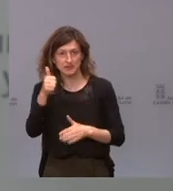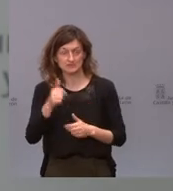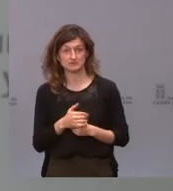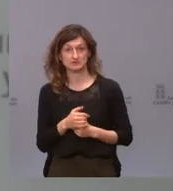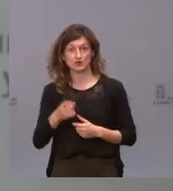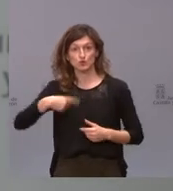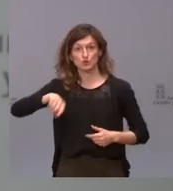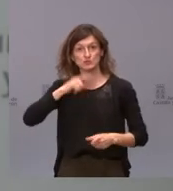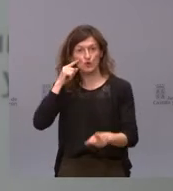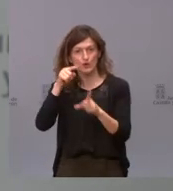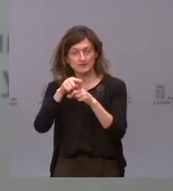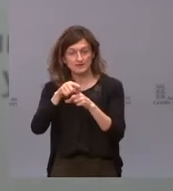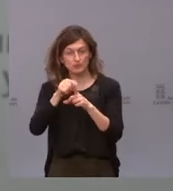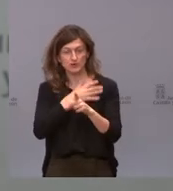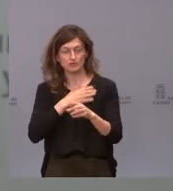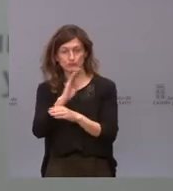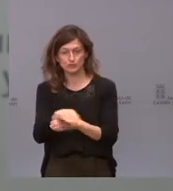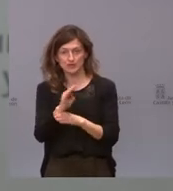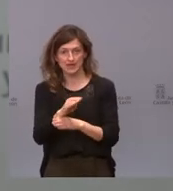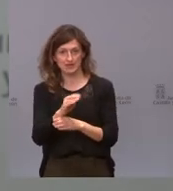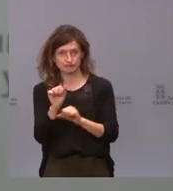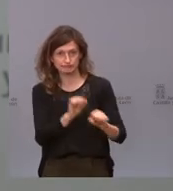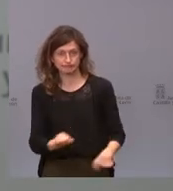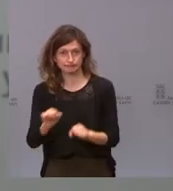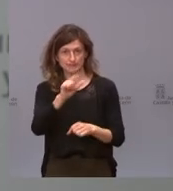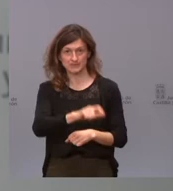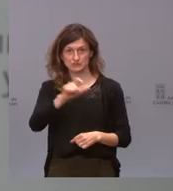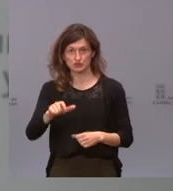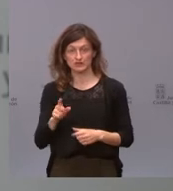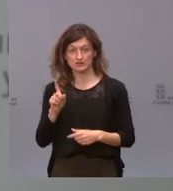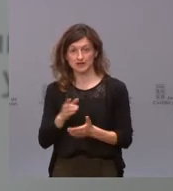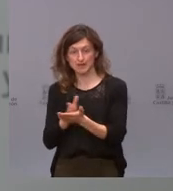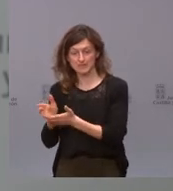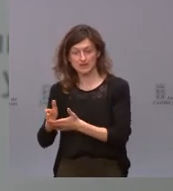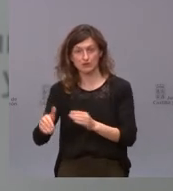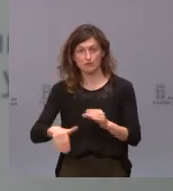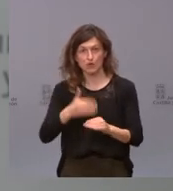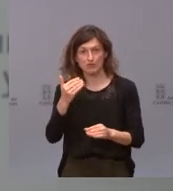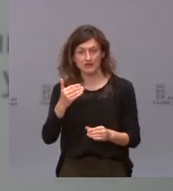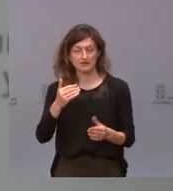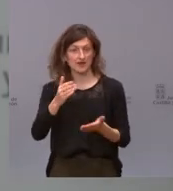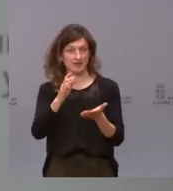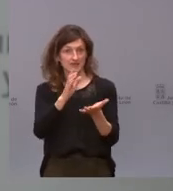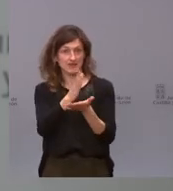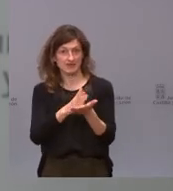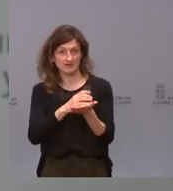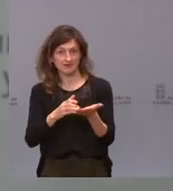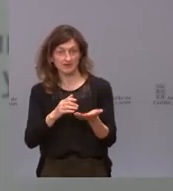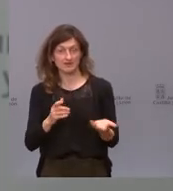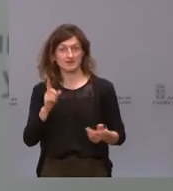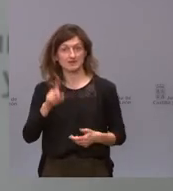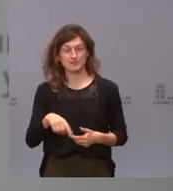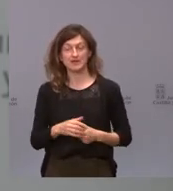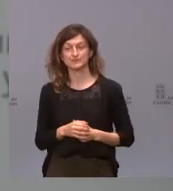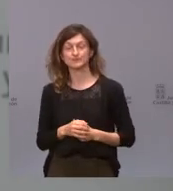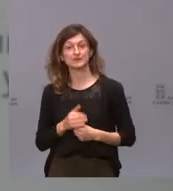es por un lado proteger a las personas por otro lado la modernización de nuestra comunidad autónoma y por otro lado